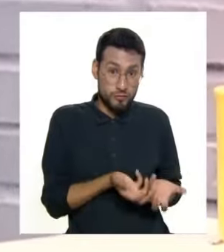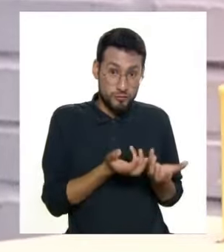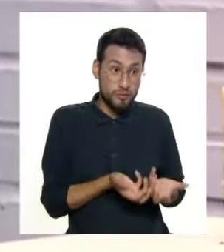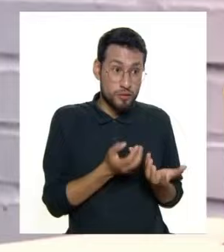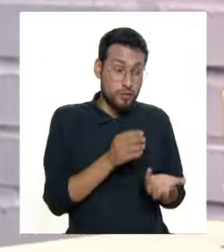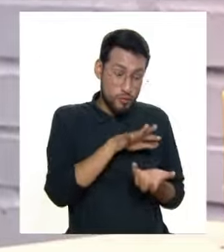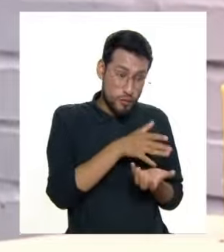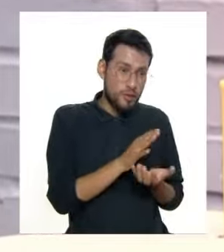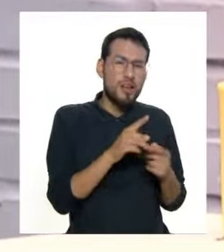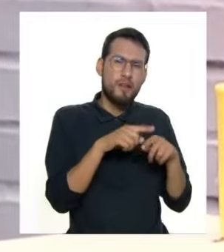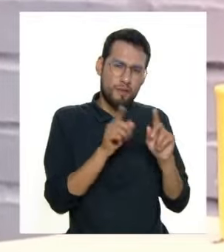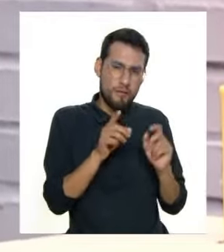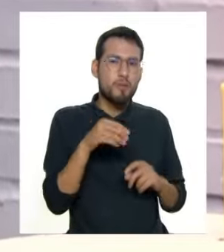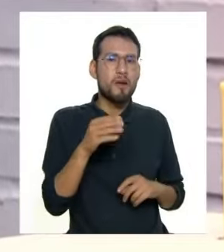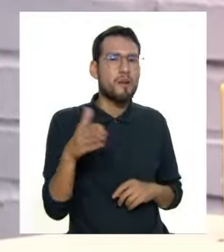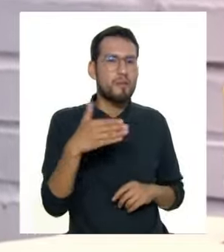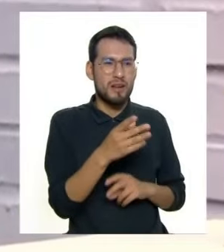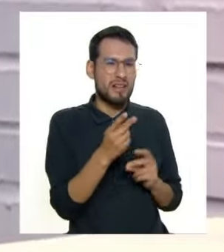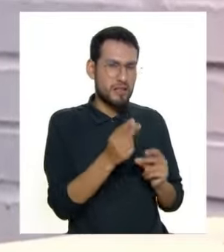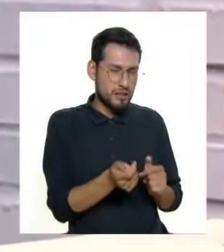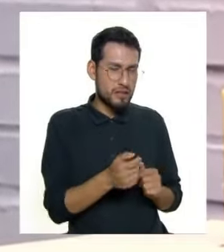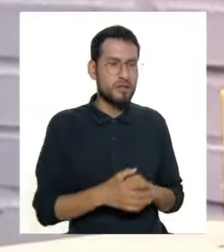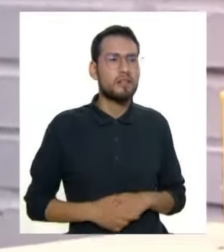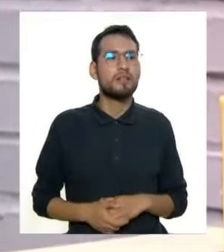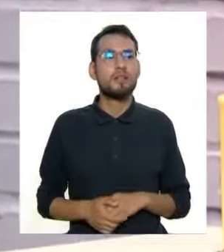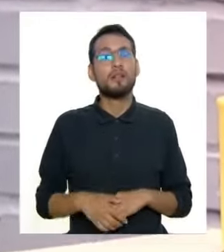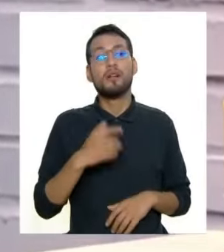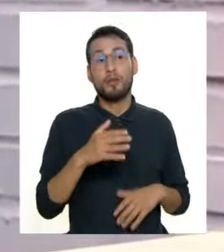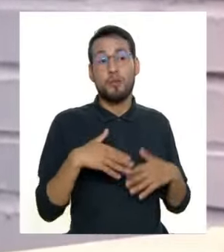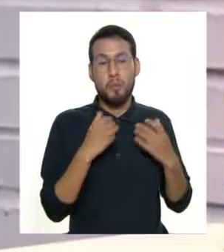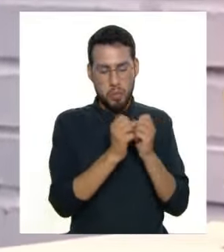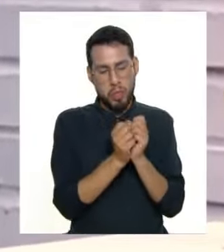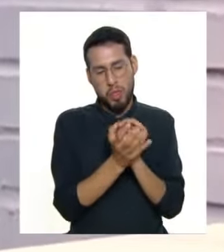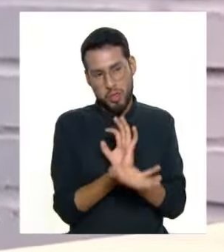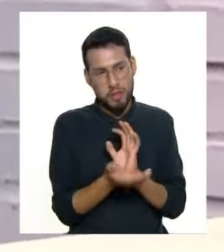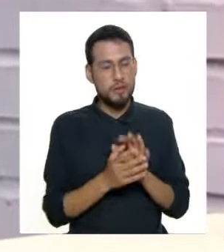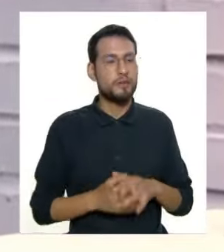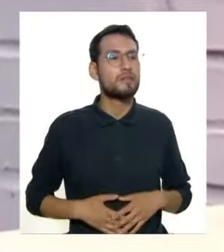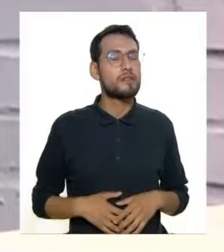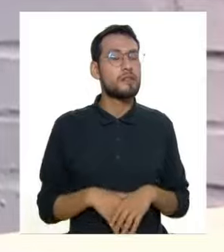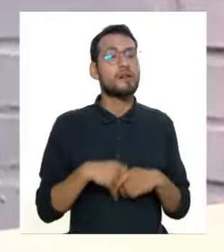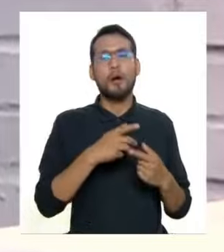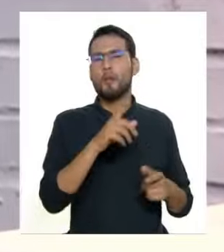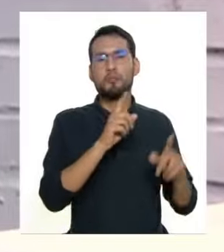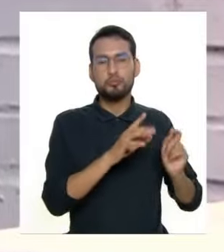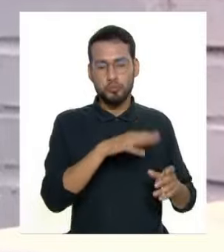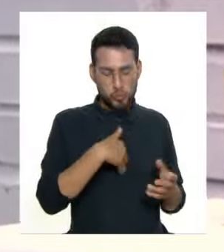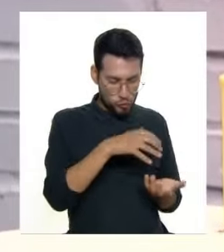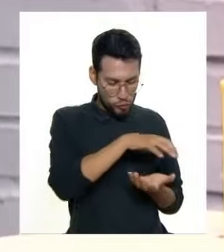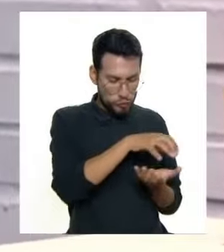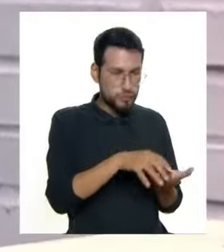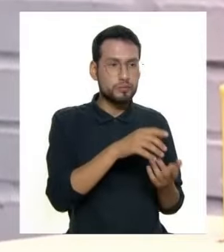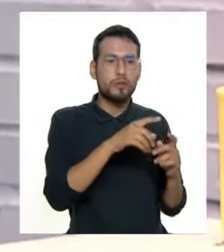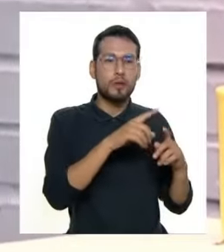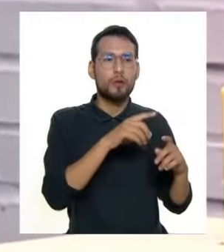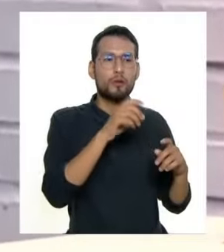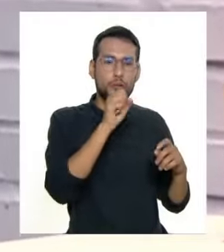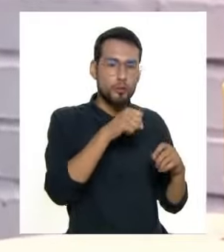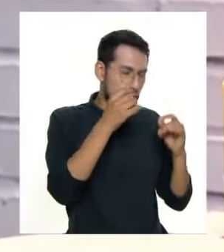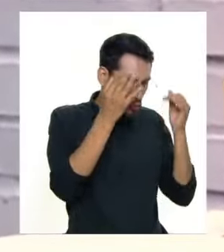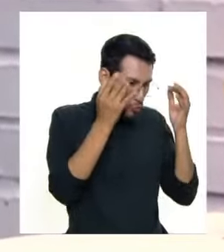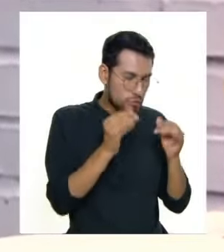de la dorada es diferente porque el pescado se cocina muy rápida y se va a desarmar a la hora de freírlo. ya deberías tener el aderezo y ponerlo ahí como para que